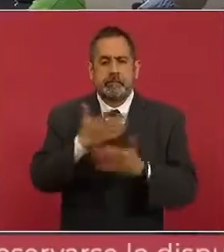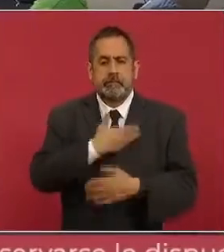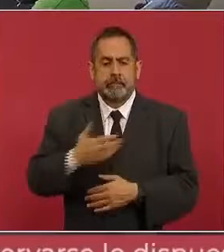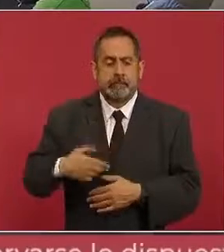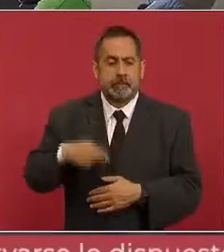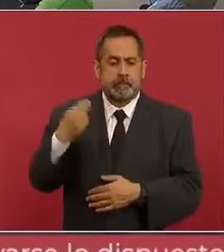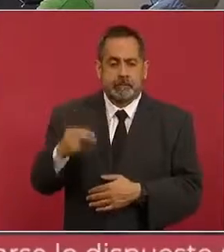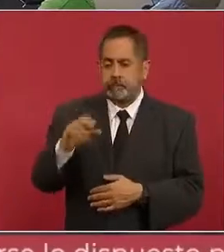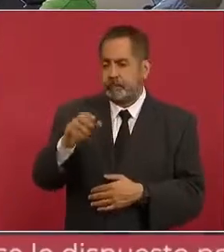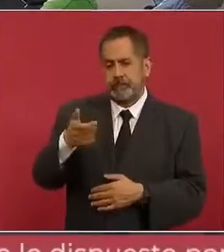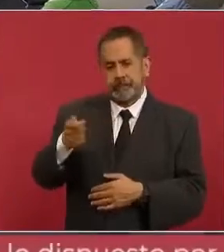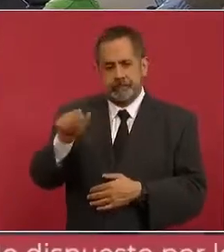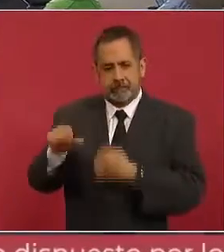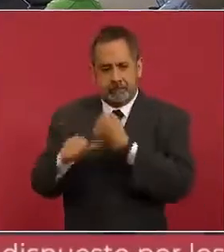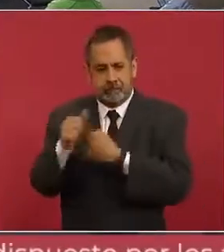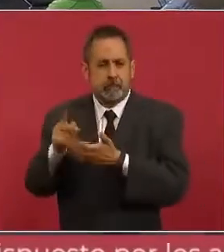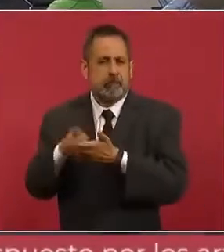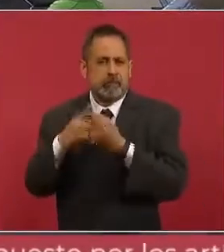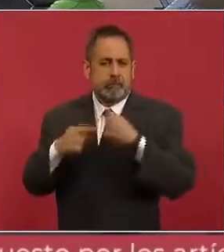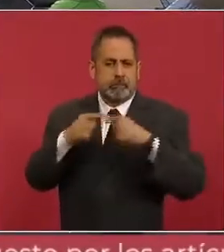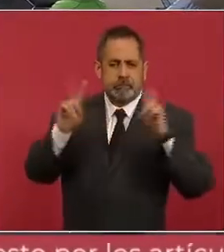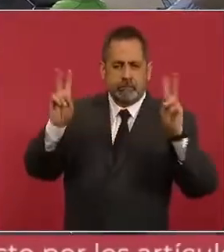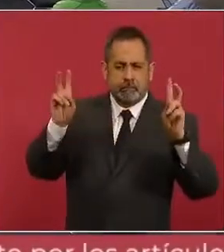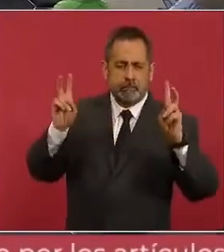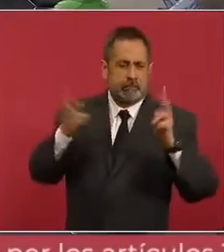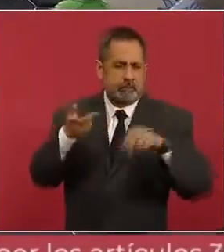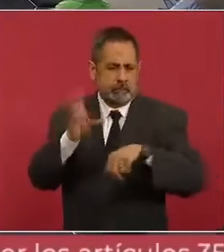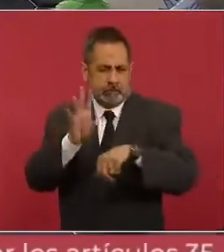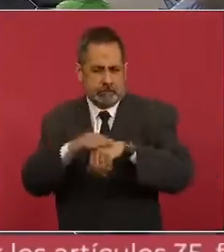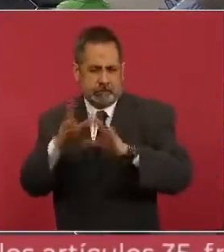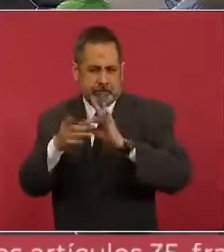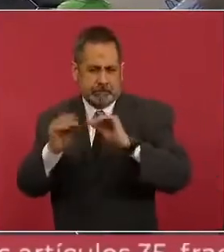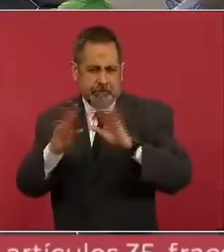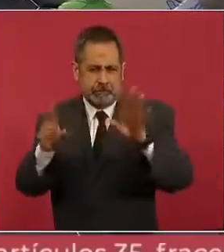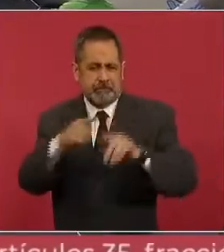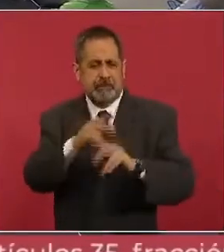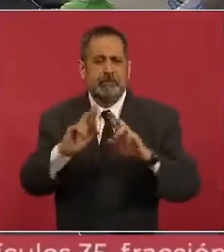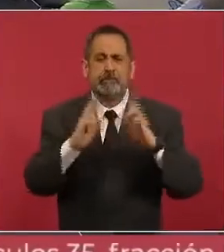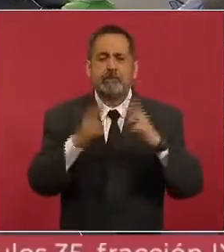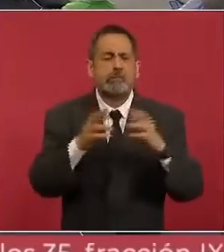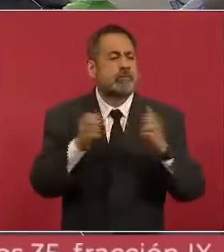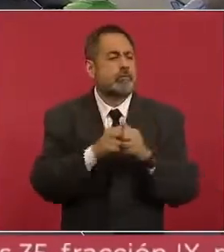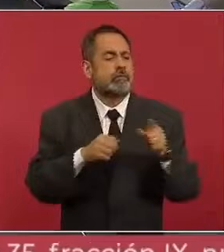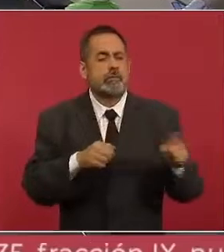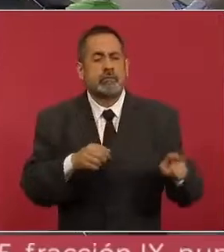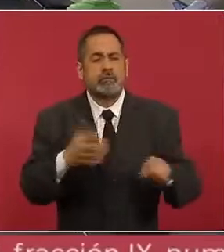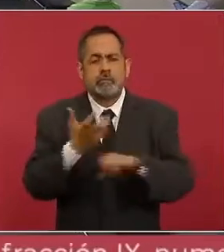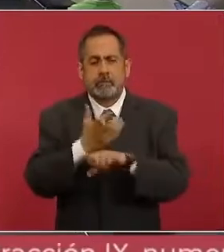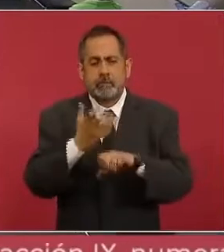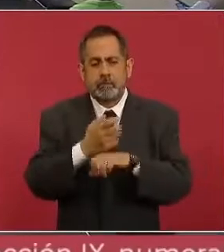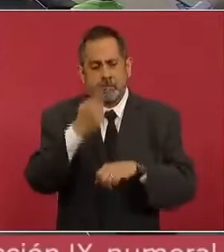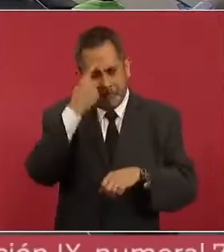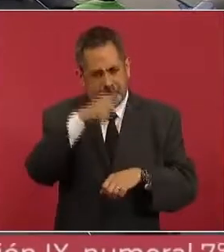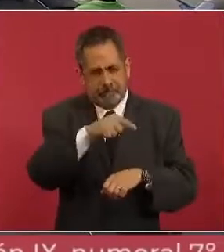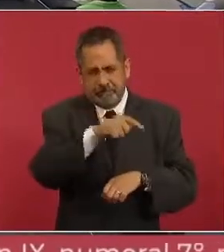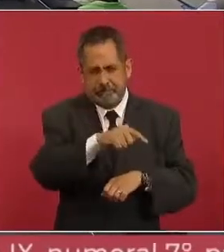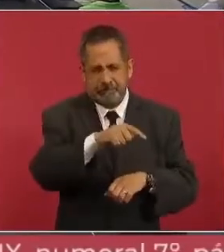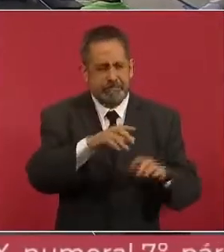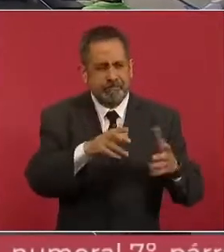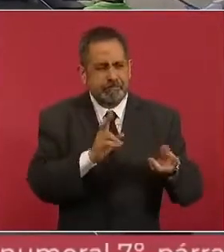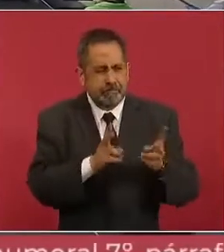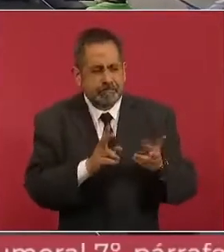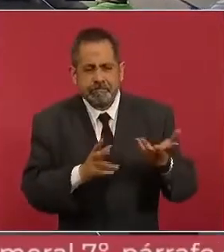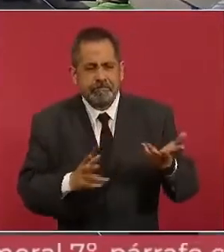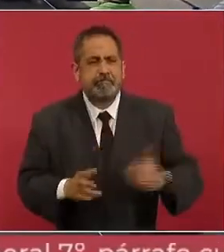Cerda de Canal 11. Regresarnos al tema, presidente, si nos puede dar más detalles de esta reunión con el enviado especial de Estados Unidos para el clima.